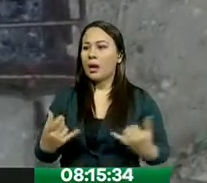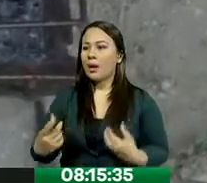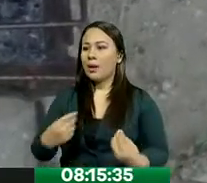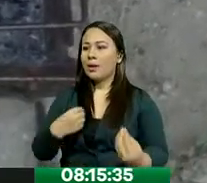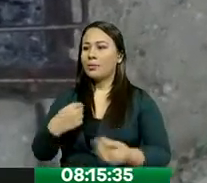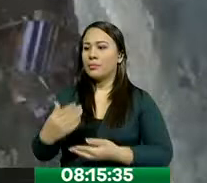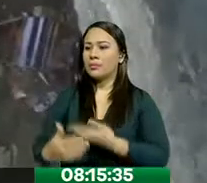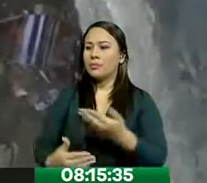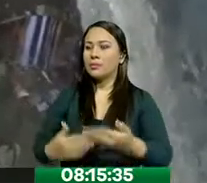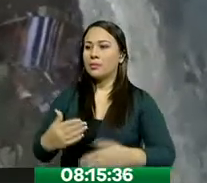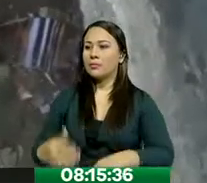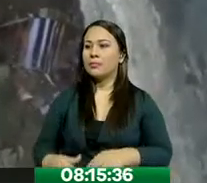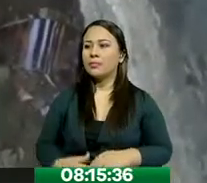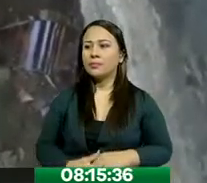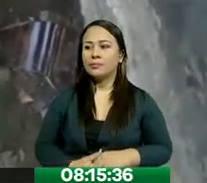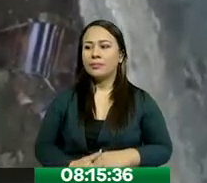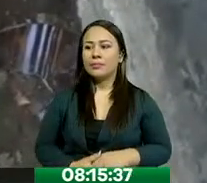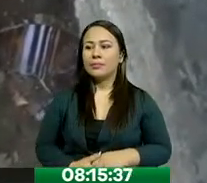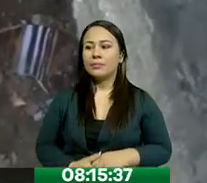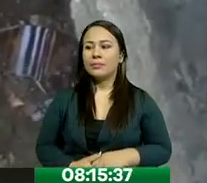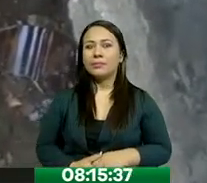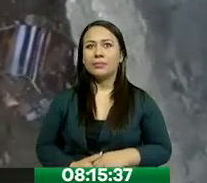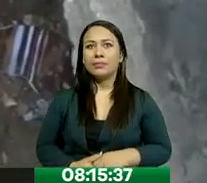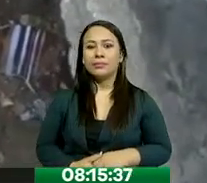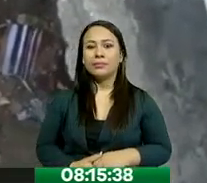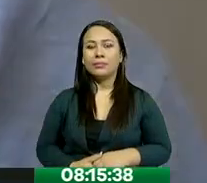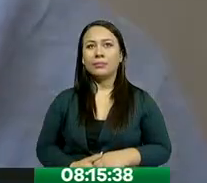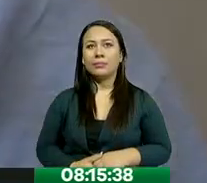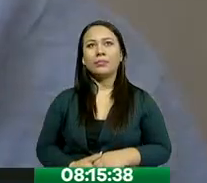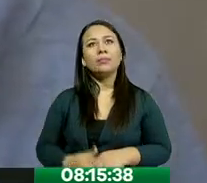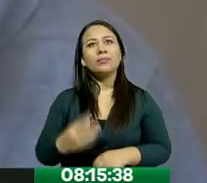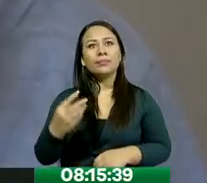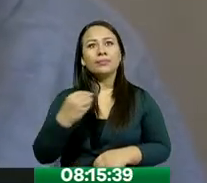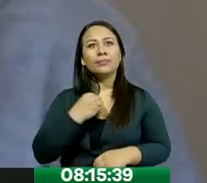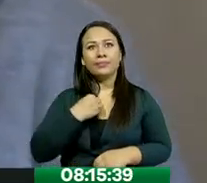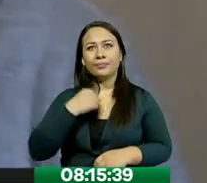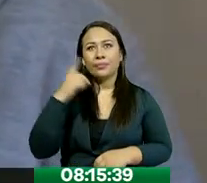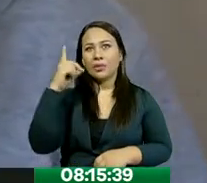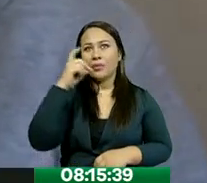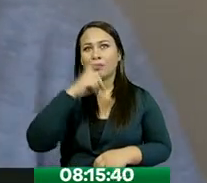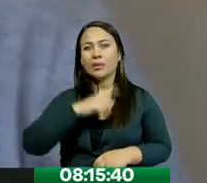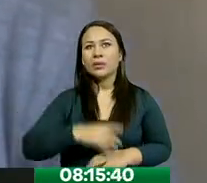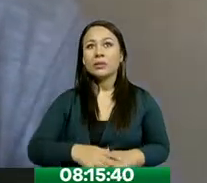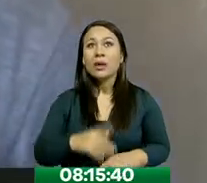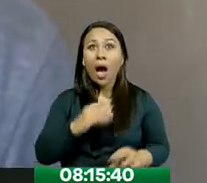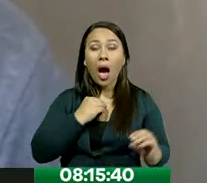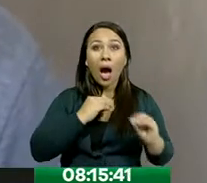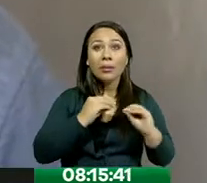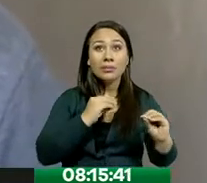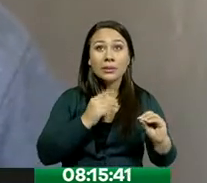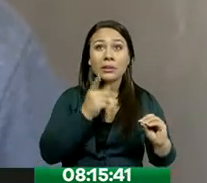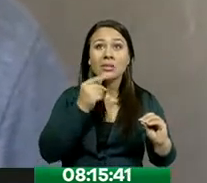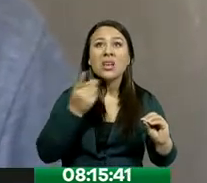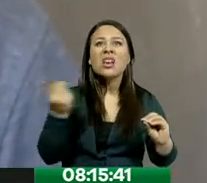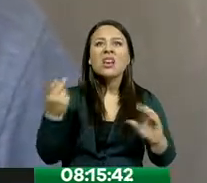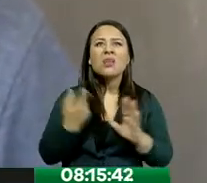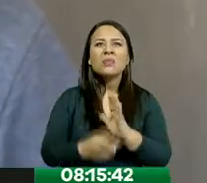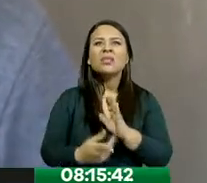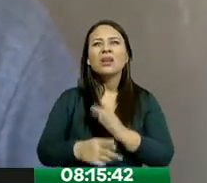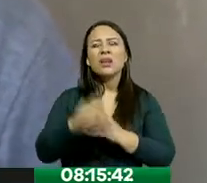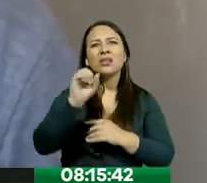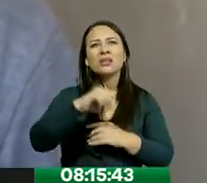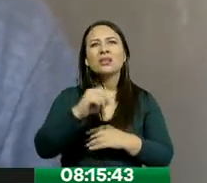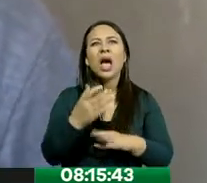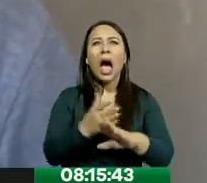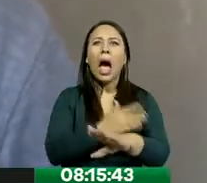ayuda, seguramente, hace rato quiso ver ayuda. Y la señora decía que le perdonó, le daba muestras de arrepentimiento, ¿qué pasó? Oye, sí